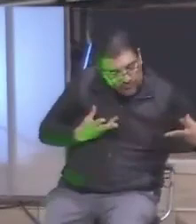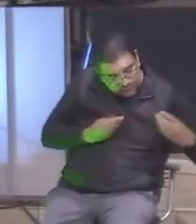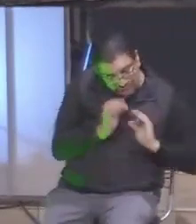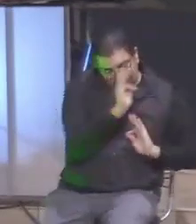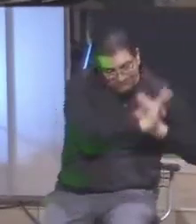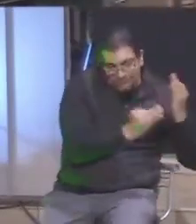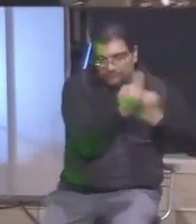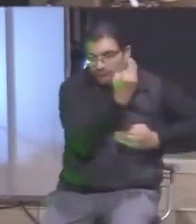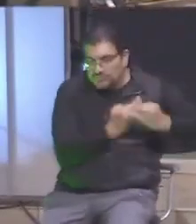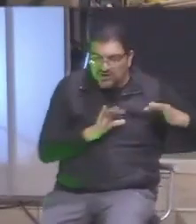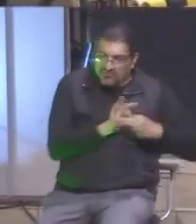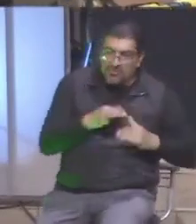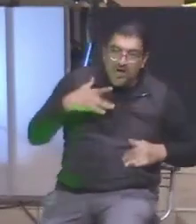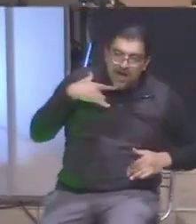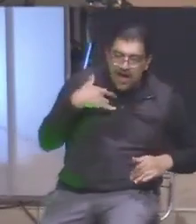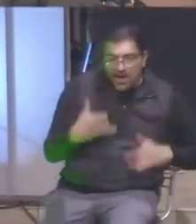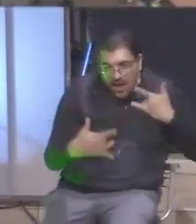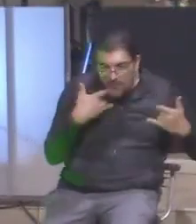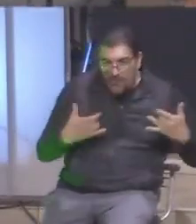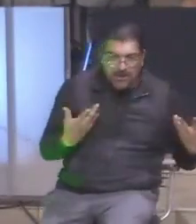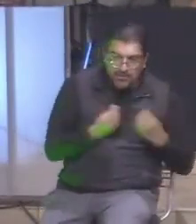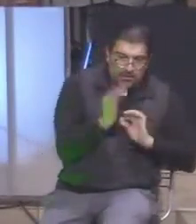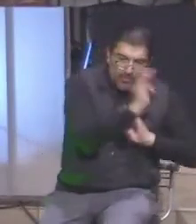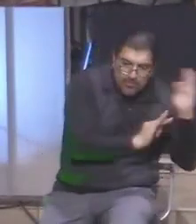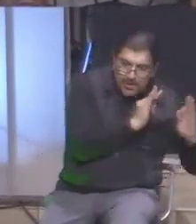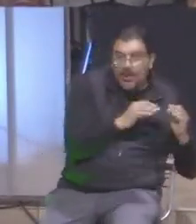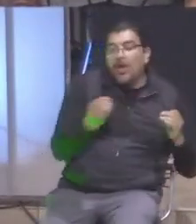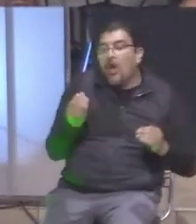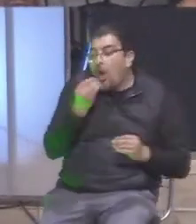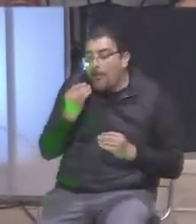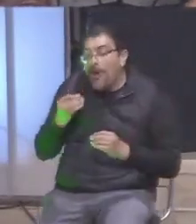esfuerzo llevar desayuno a la